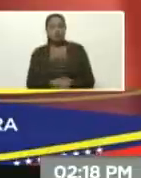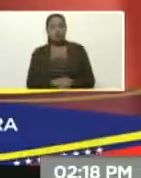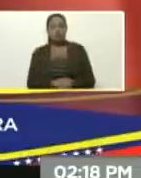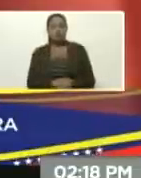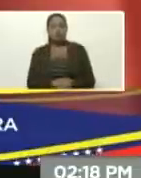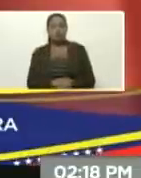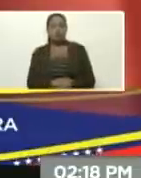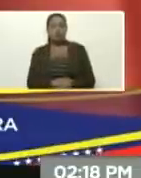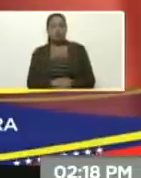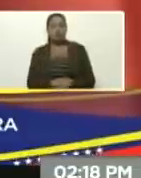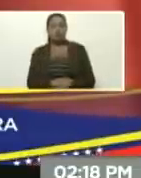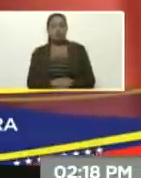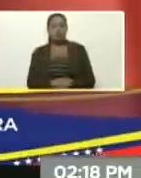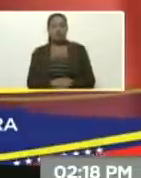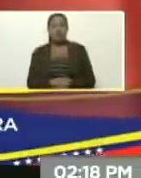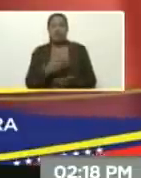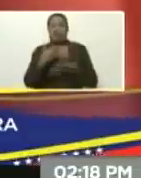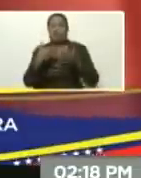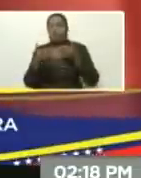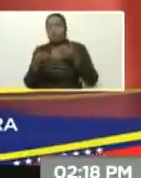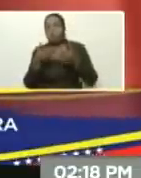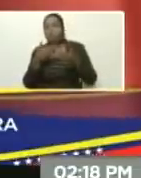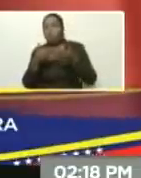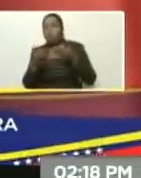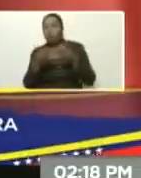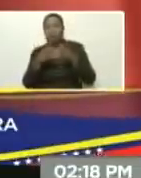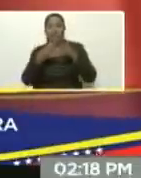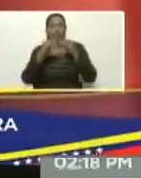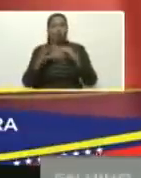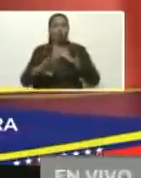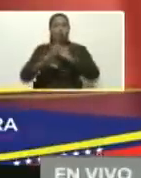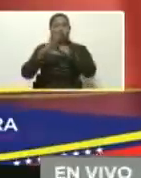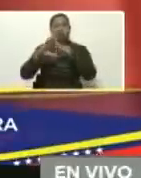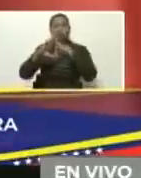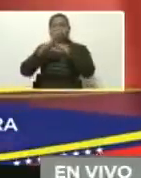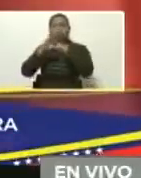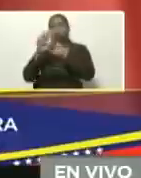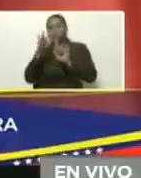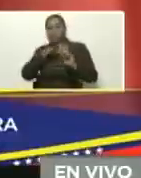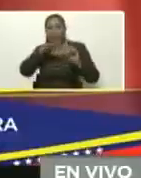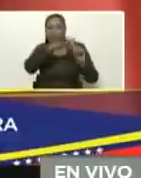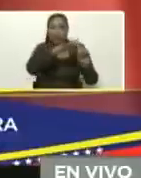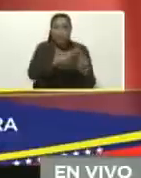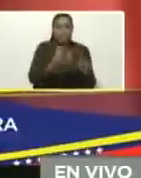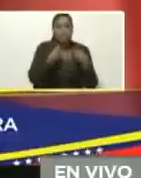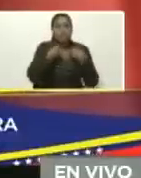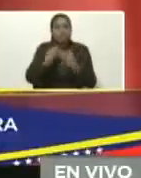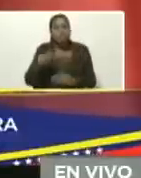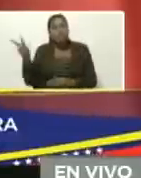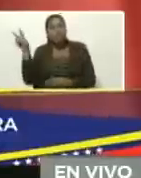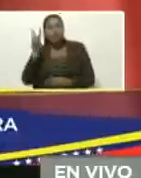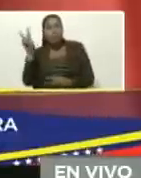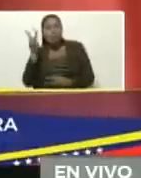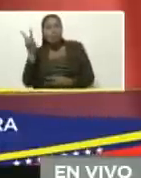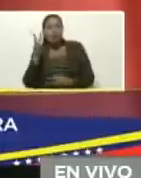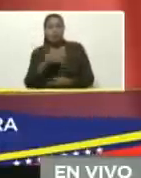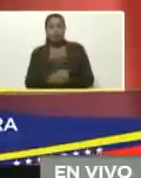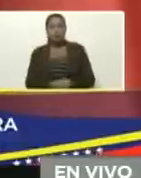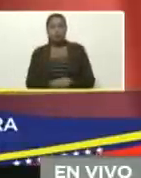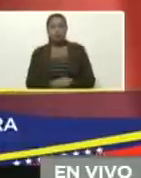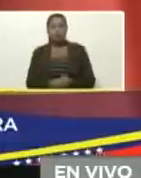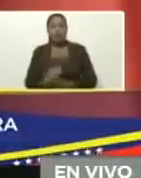Y a pesar de todos los bloqueos, asedio que está teniendo Venezuela,